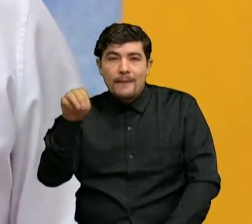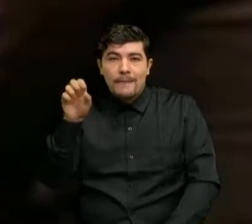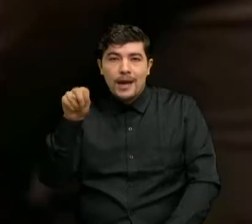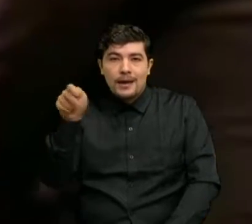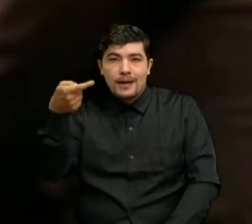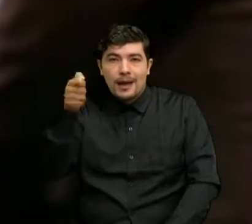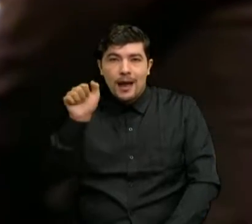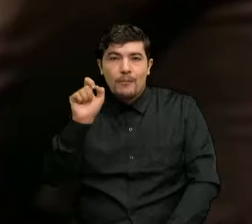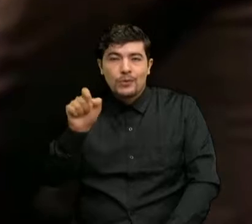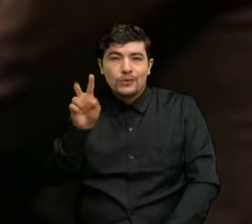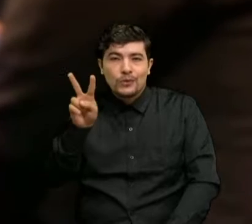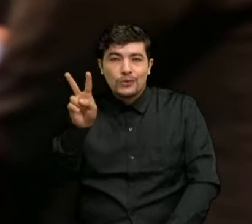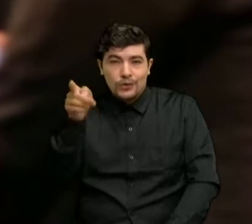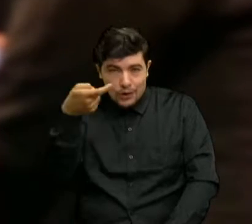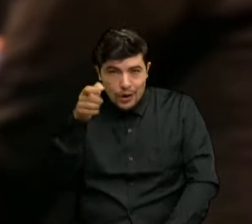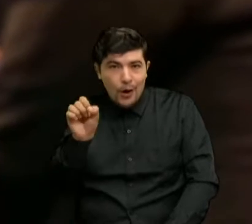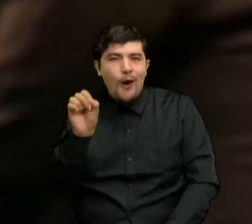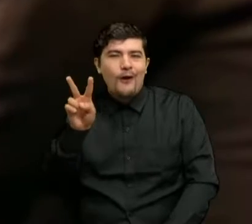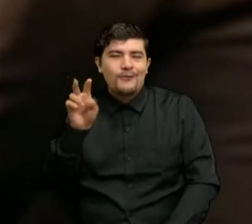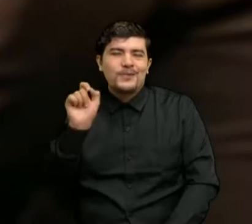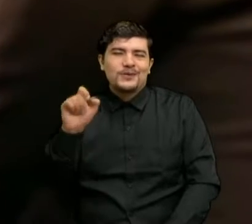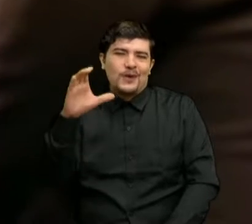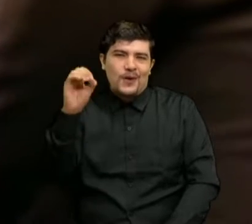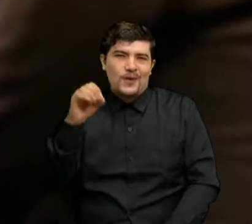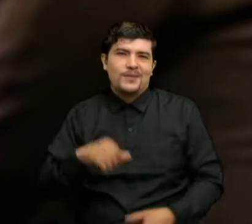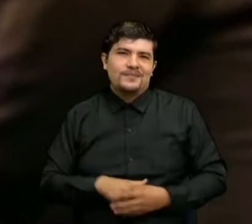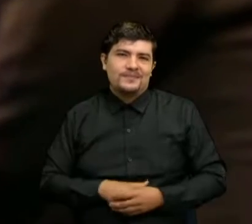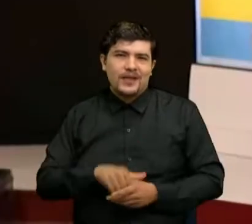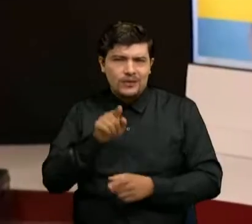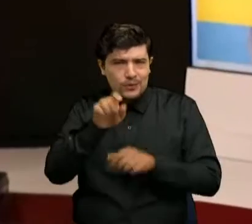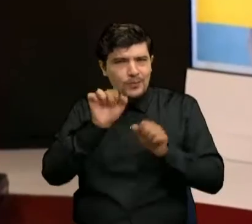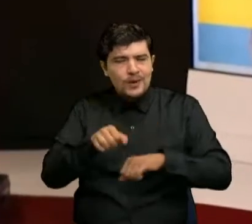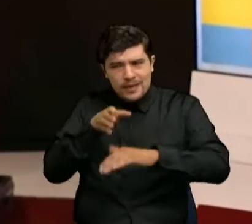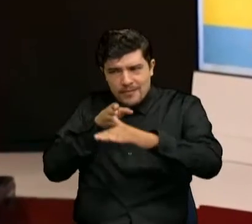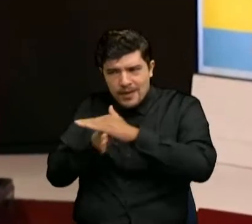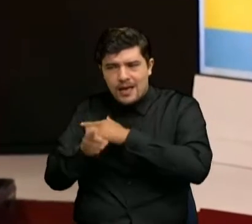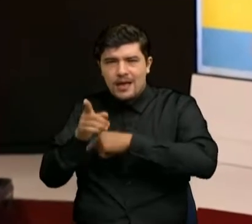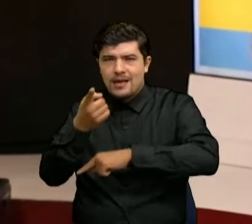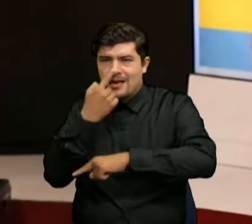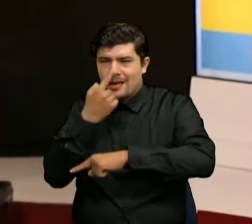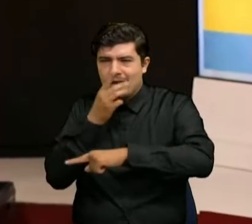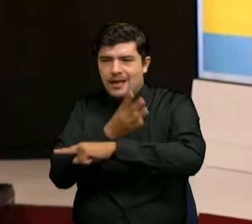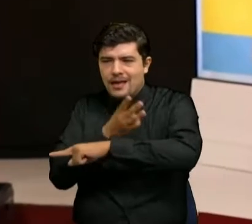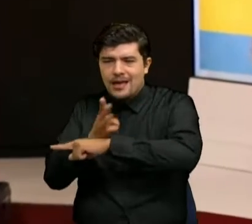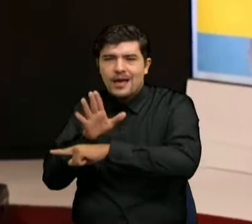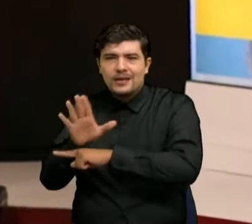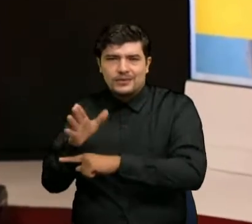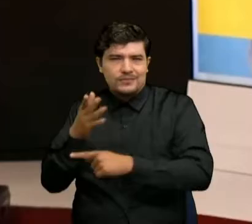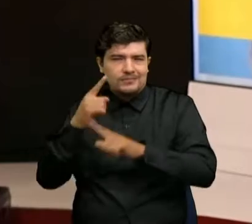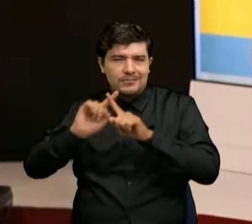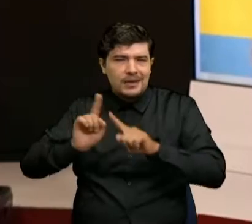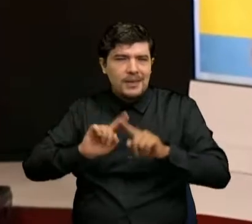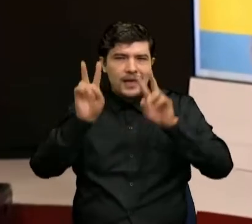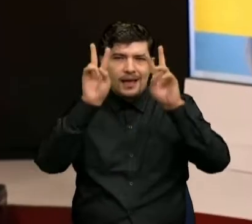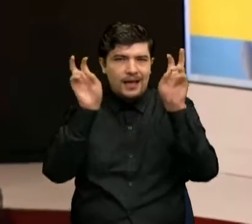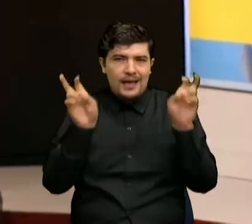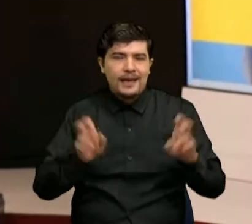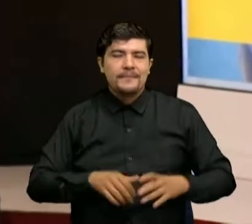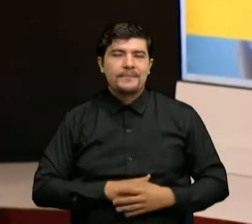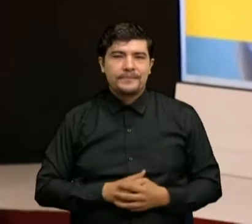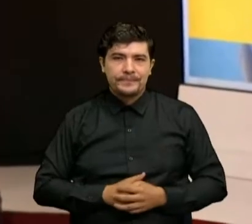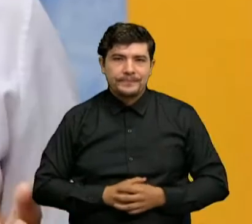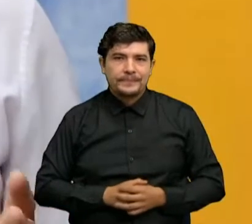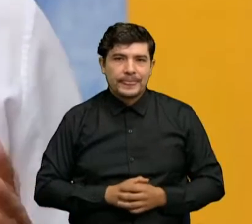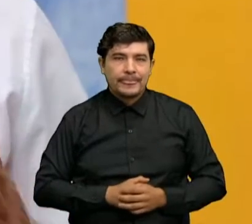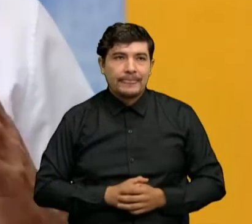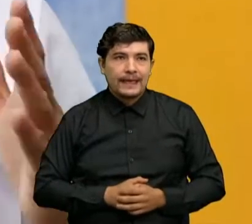bga400.bucaramanga.gov.co. Se busca desde diferentes miradas empezar a construir la celebración, teniendo en cuenta varios ejes temáticos. Ahí vamos a